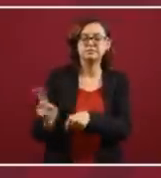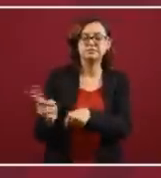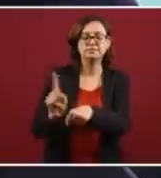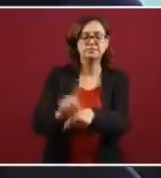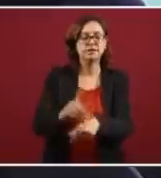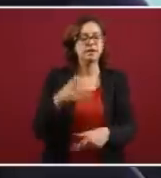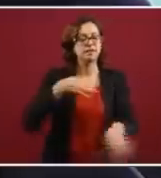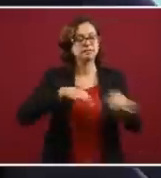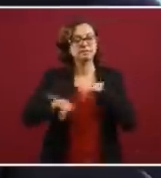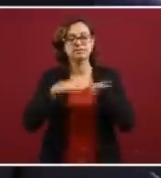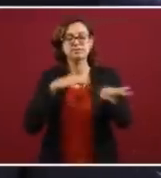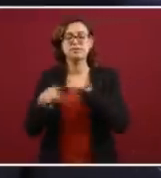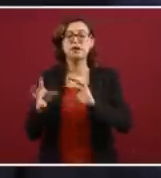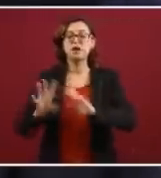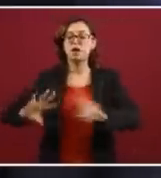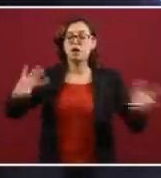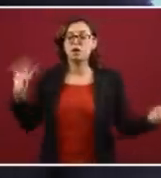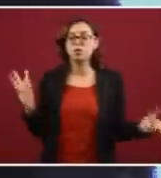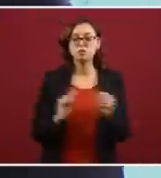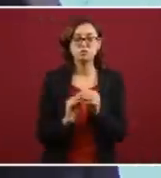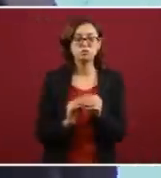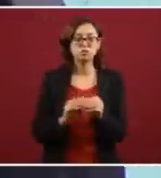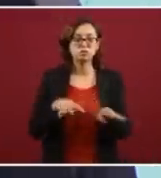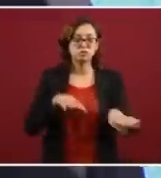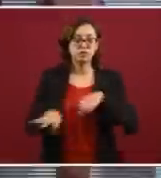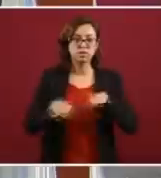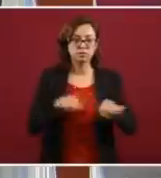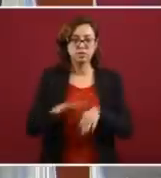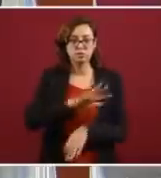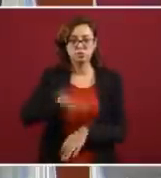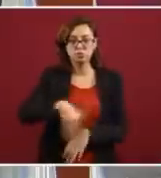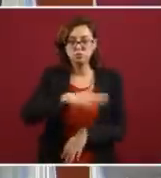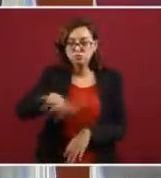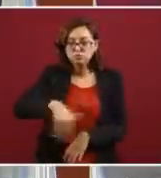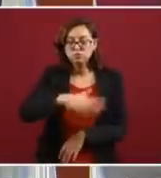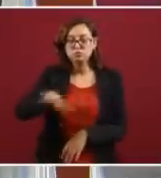Esto nos lleva a sumar en las labores de búsqueda,